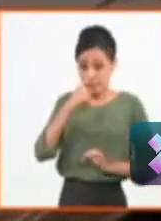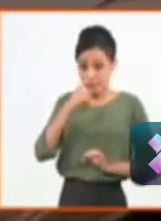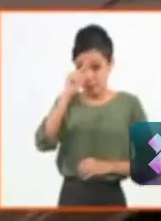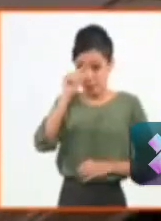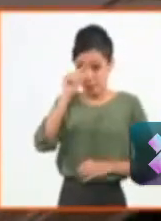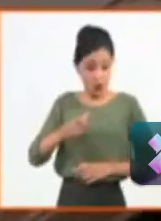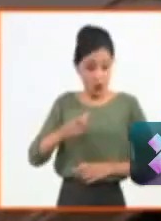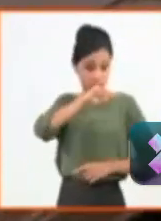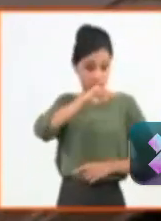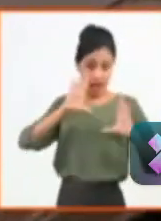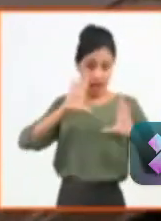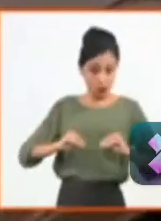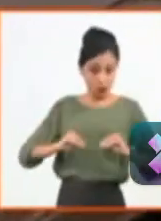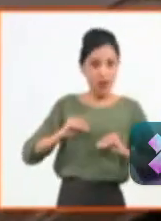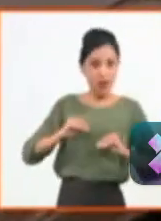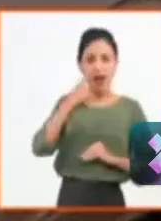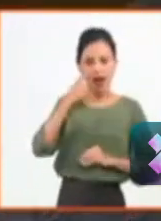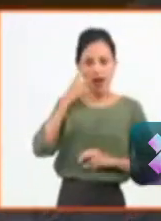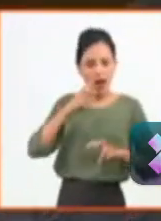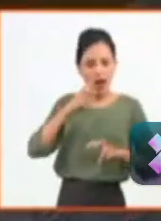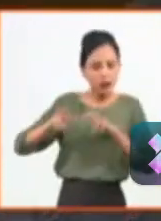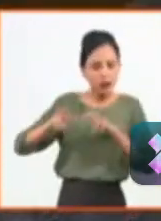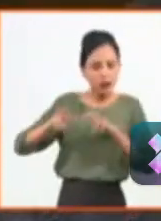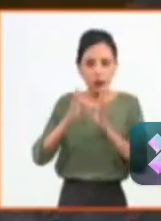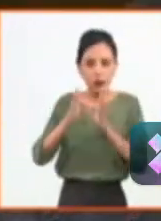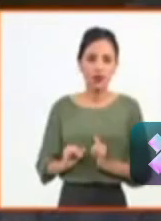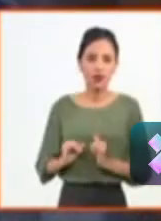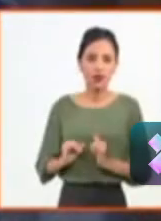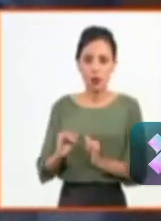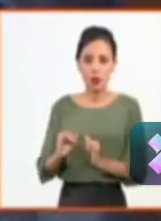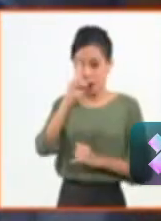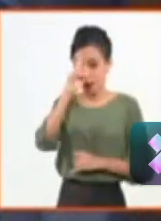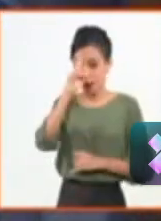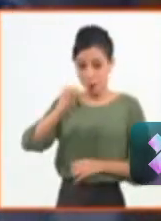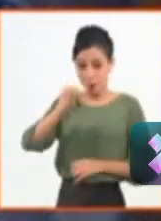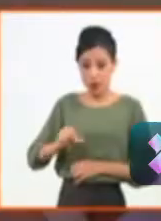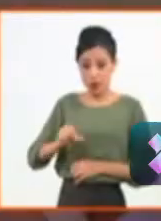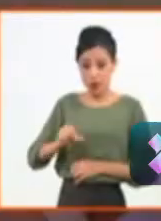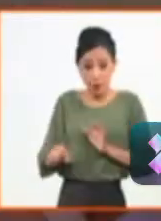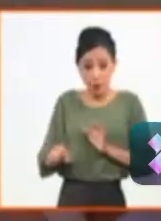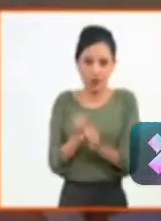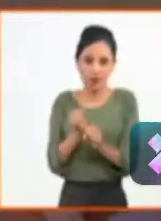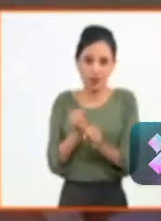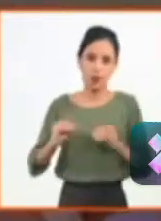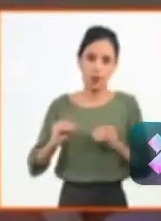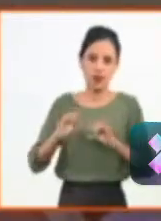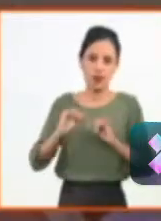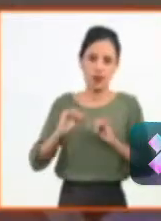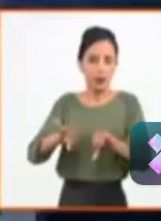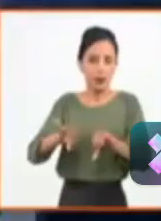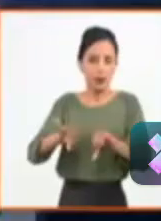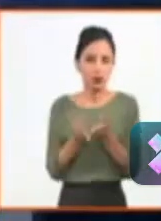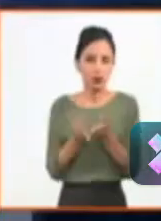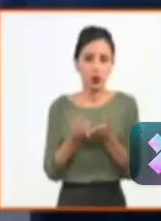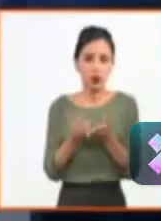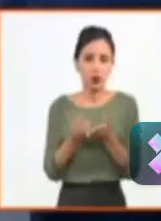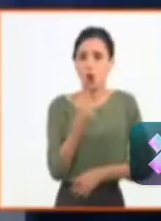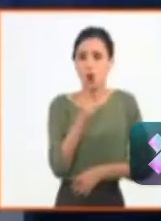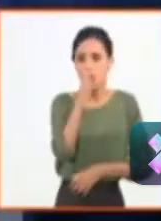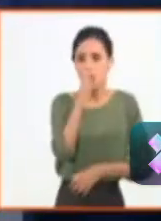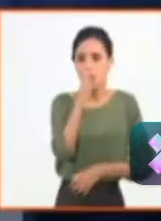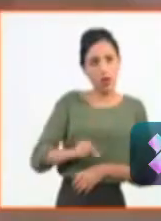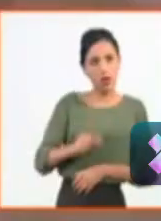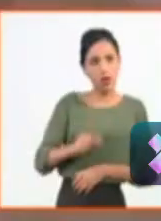dónde movemos cada caso. No es un trabajo solamente de un médico o de una enfermera, es un trabajo de muchos. Pero